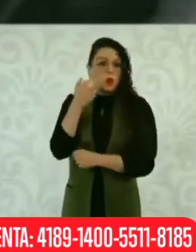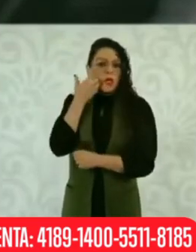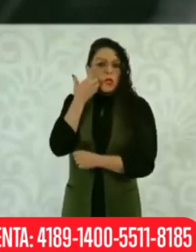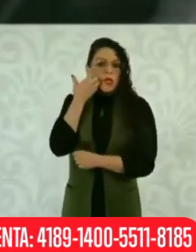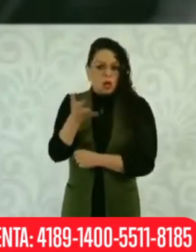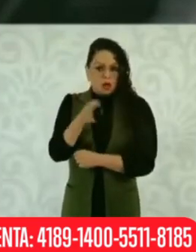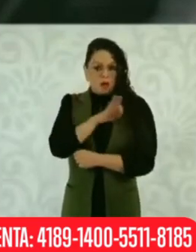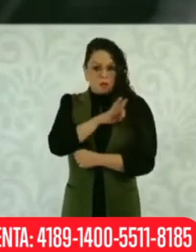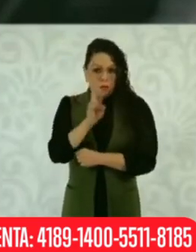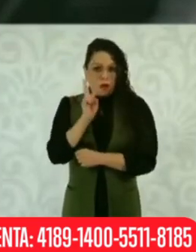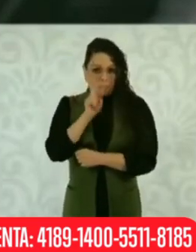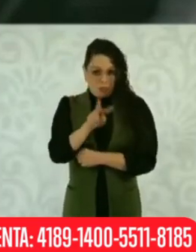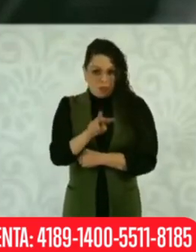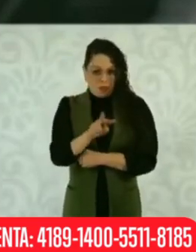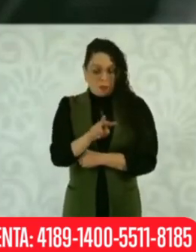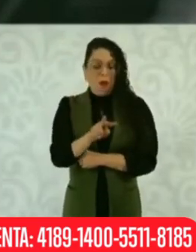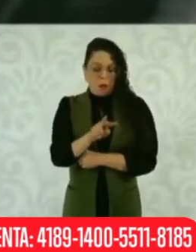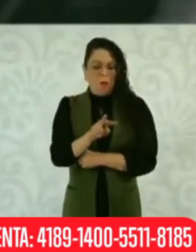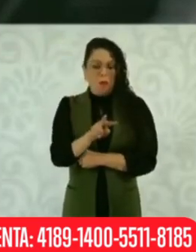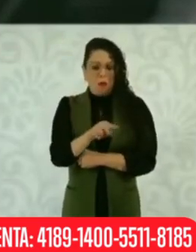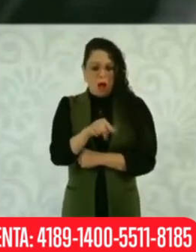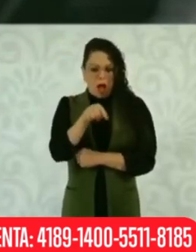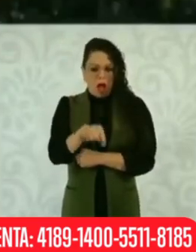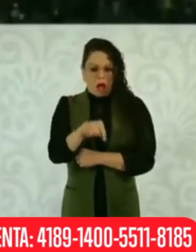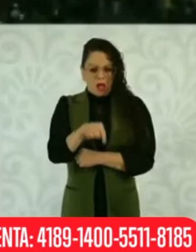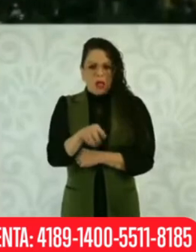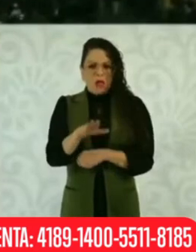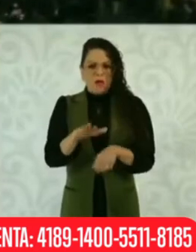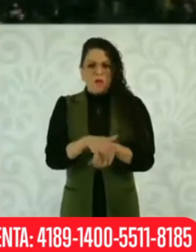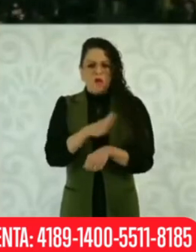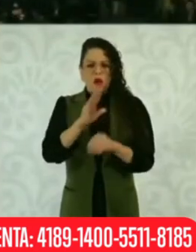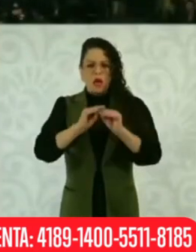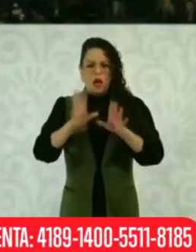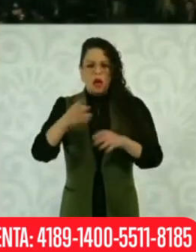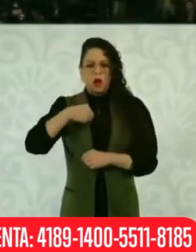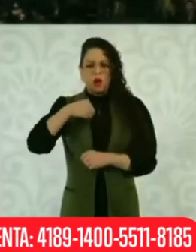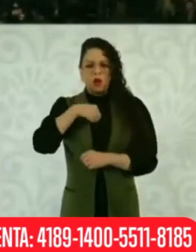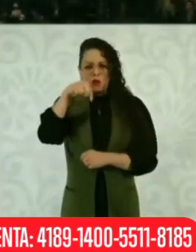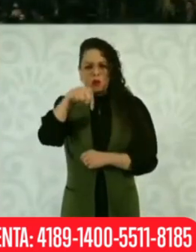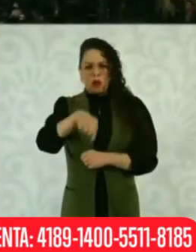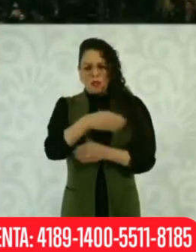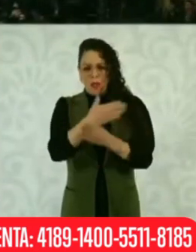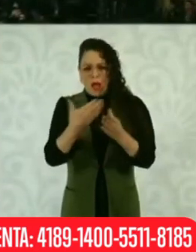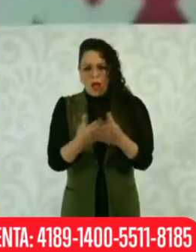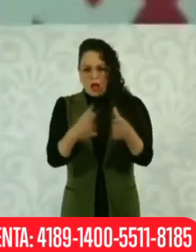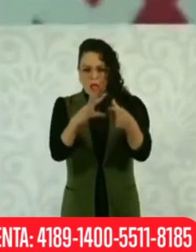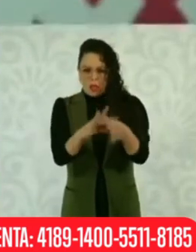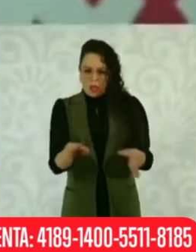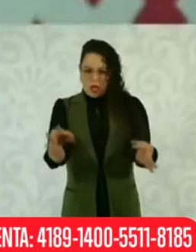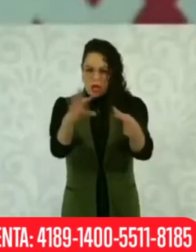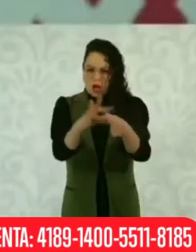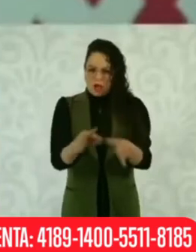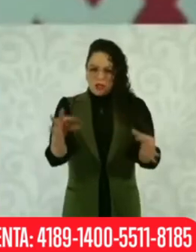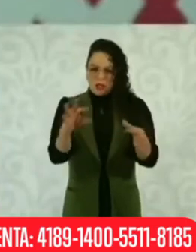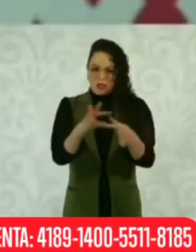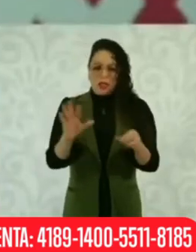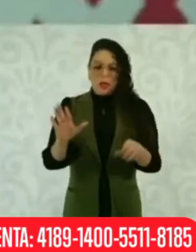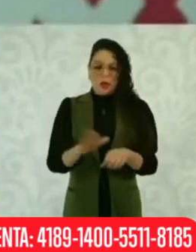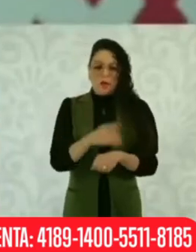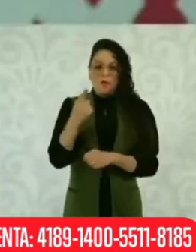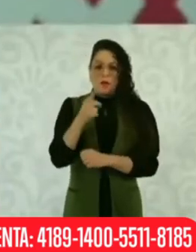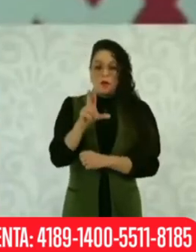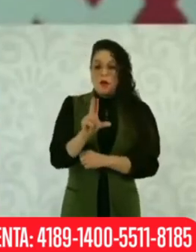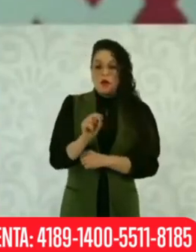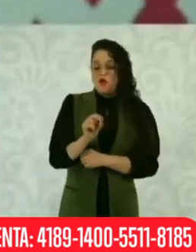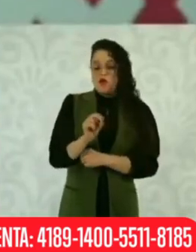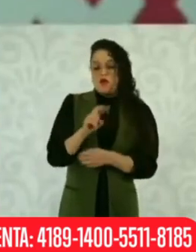quiera tener, están a su disposición aquí, donde hicimos una explicación muy clara por qué se había determinado el no ejercicio